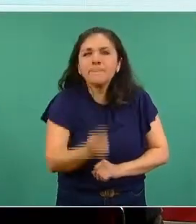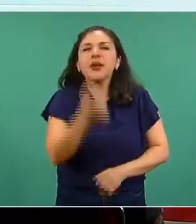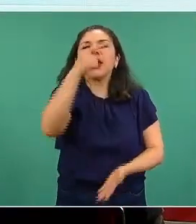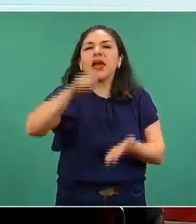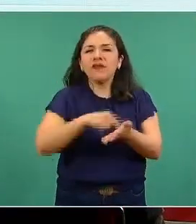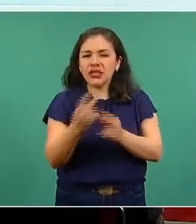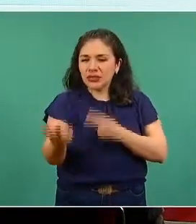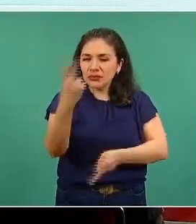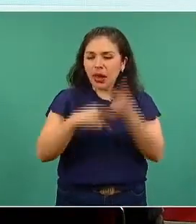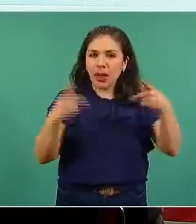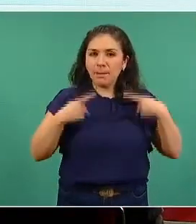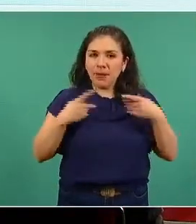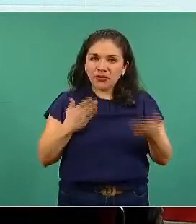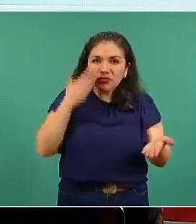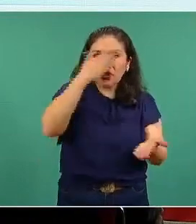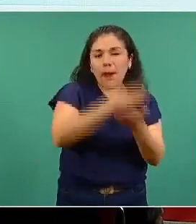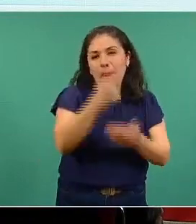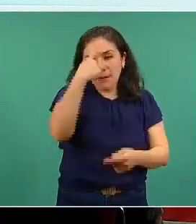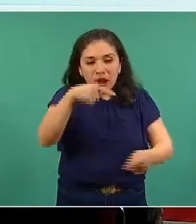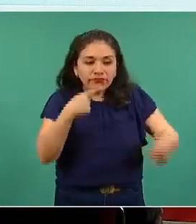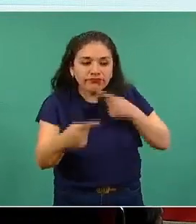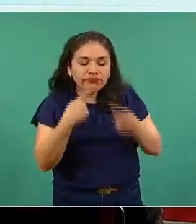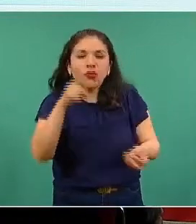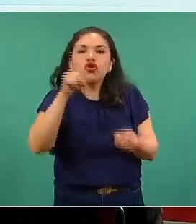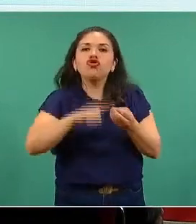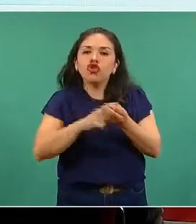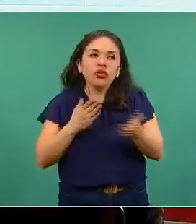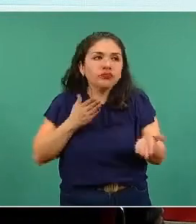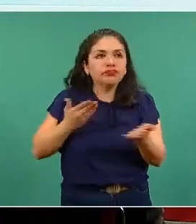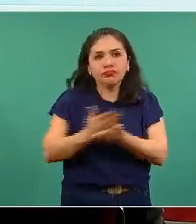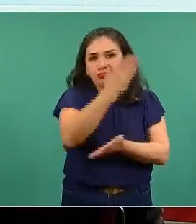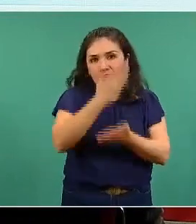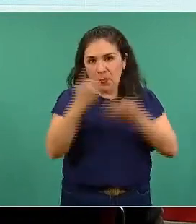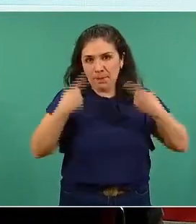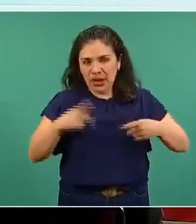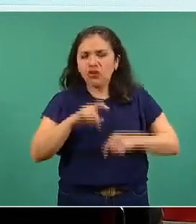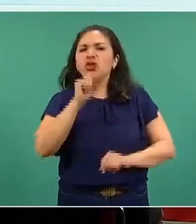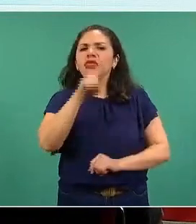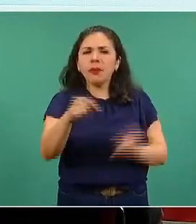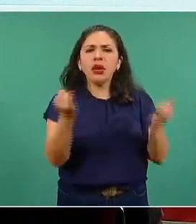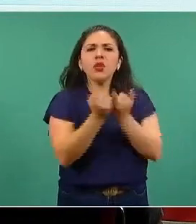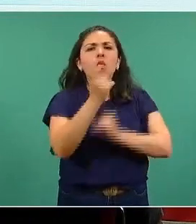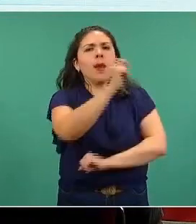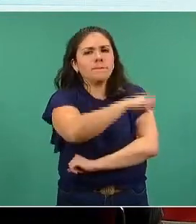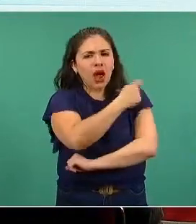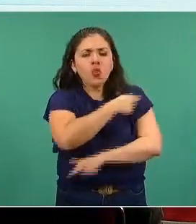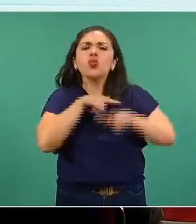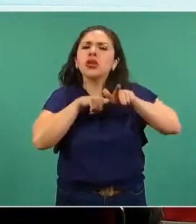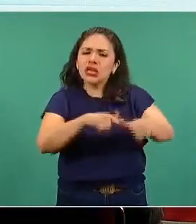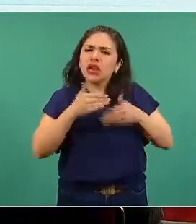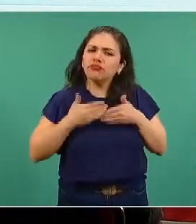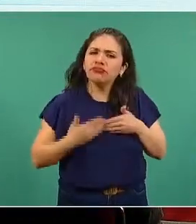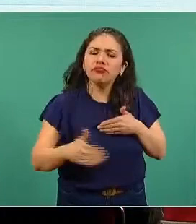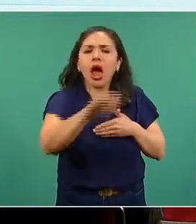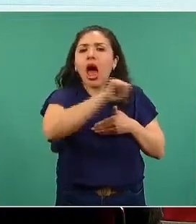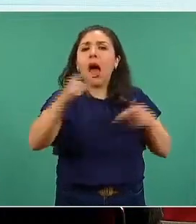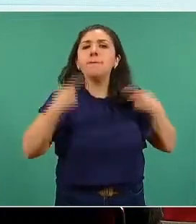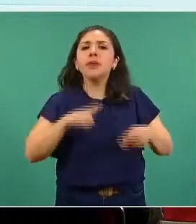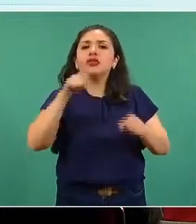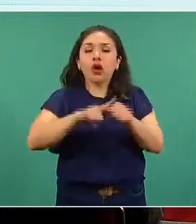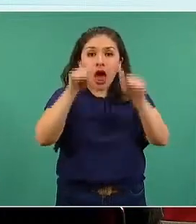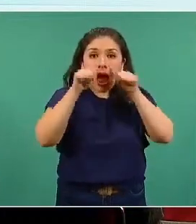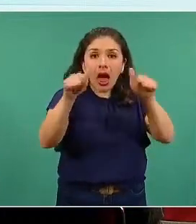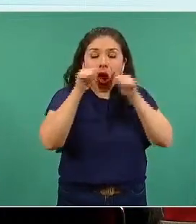punto de organización de los servicios de urgencia. También se está vacunando y se seguirá vacunando a personal de la